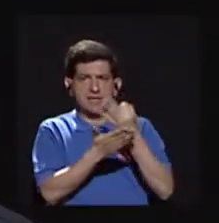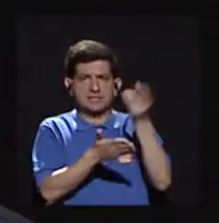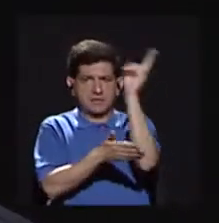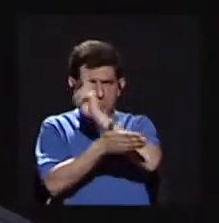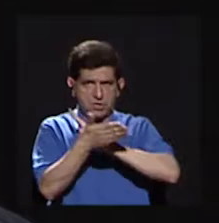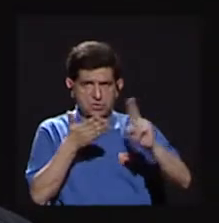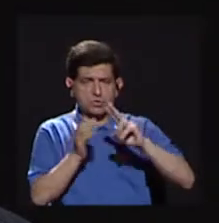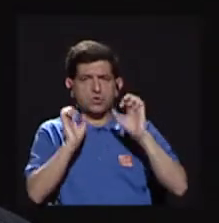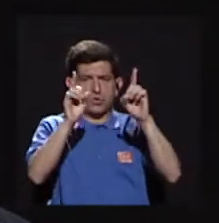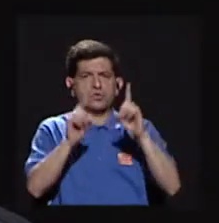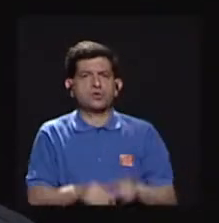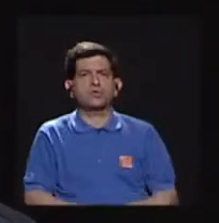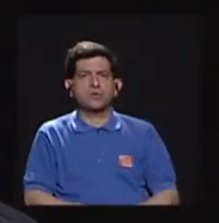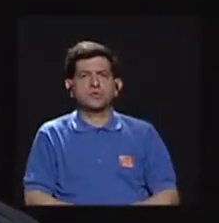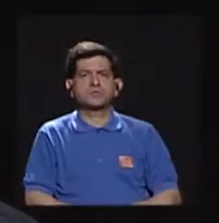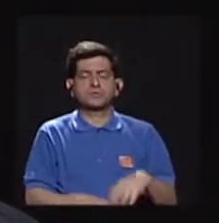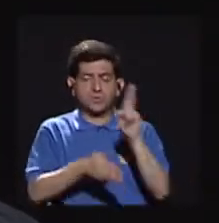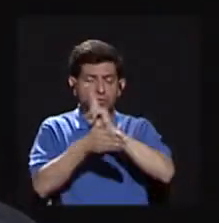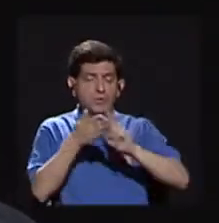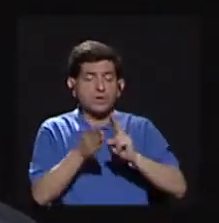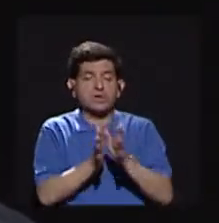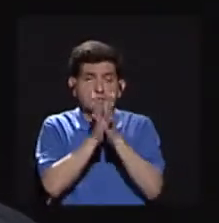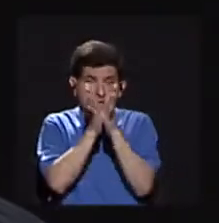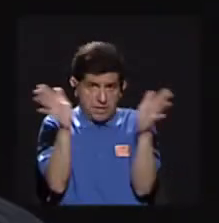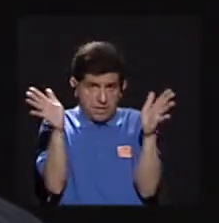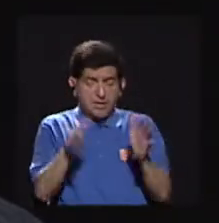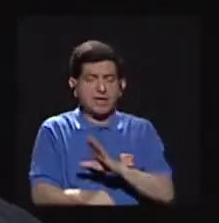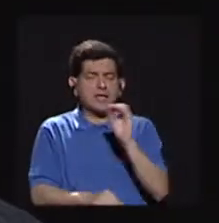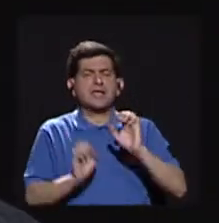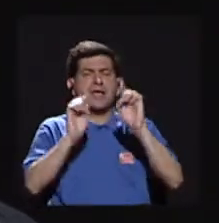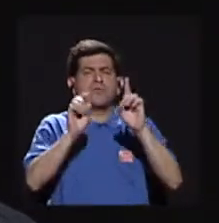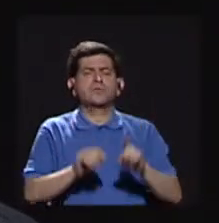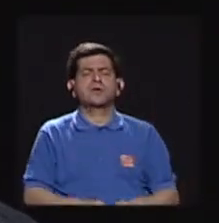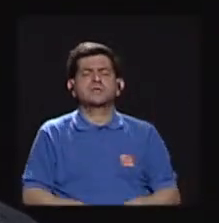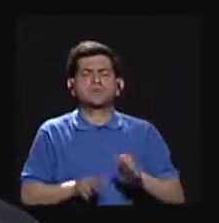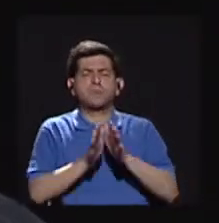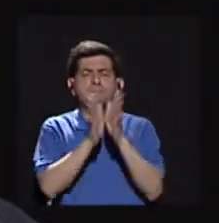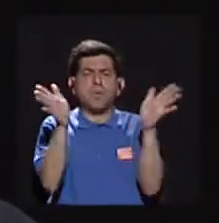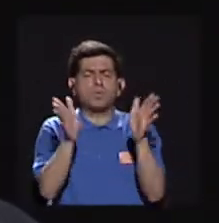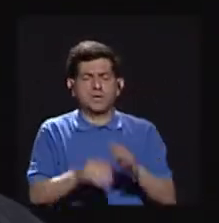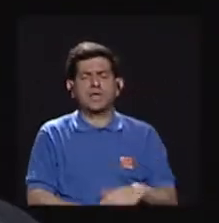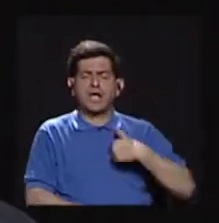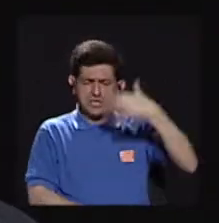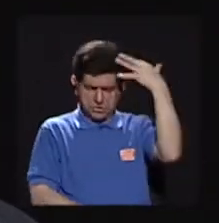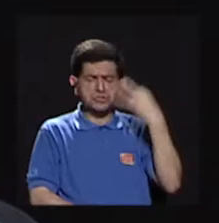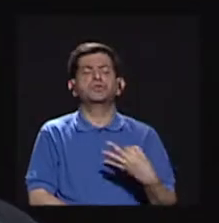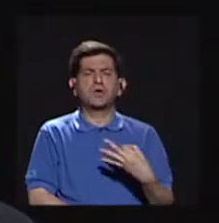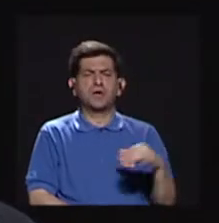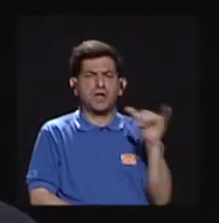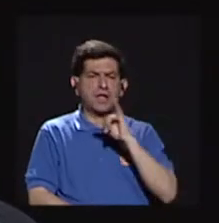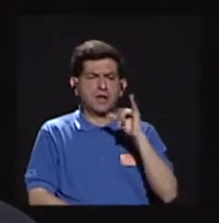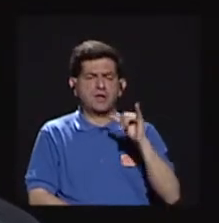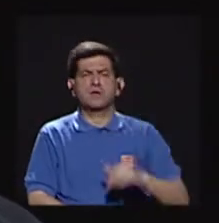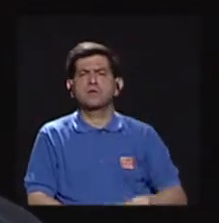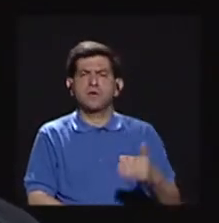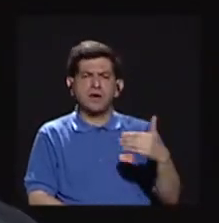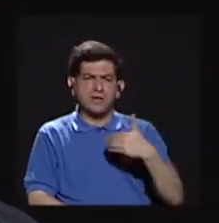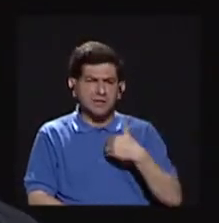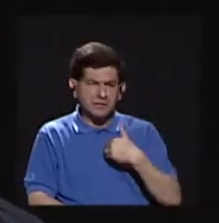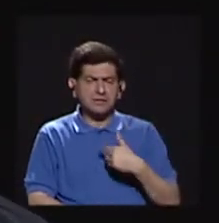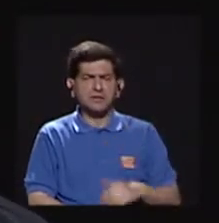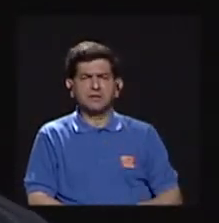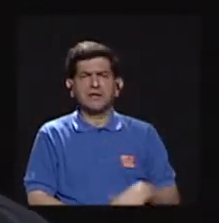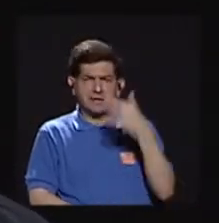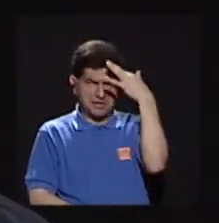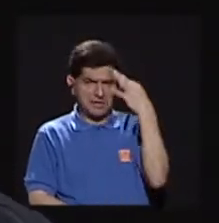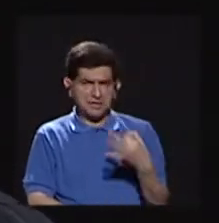universidades de educación superior en general y en la educación pública en un sentido más general todavía sigo convencido igual que lo estuvo don